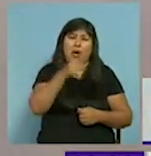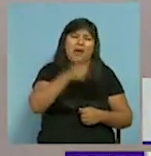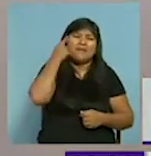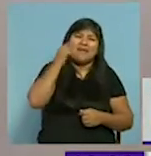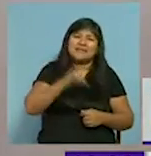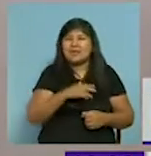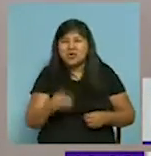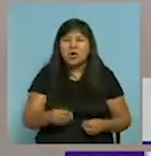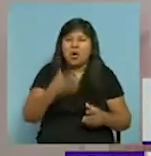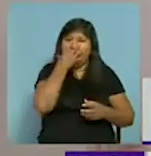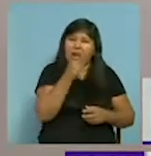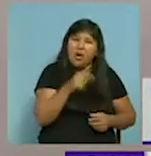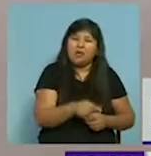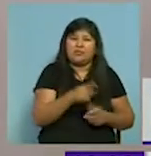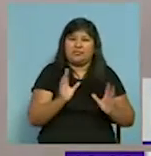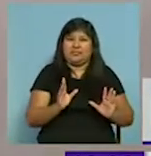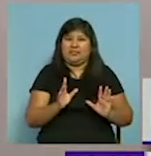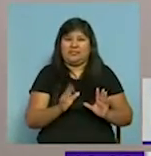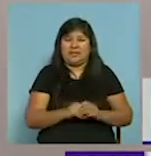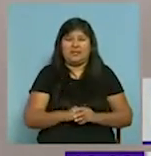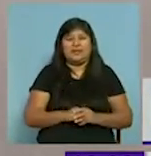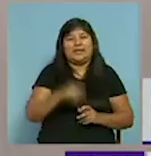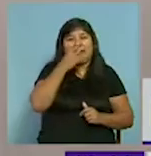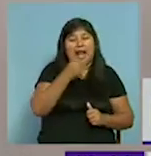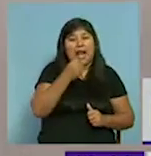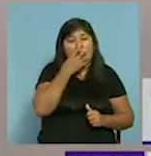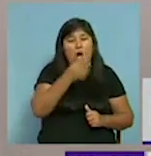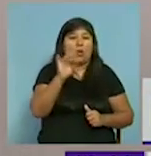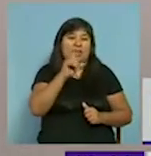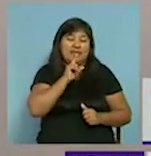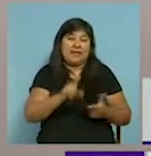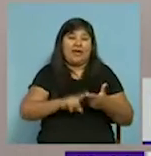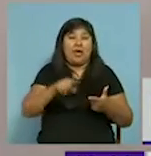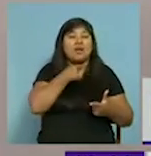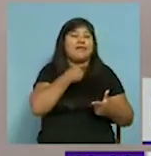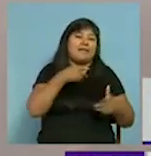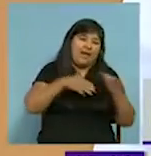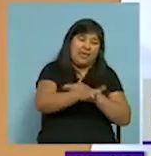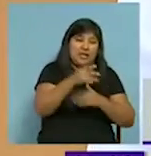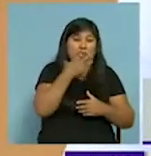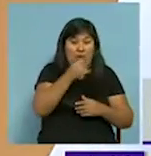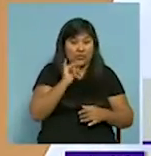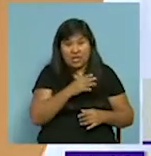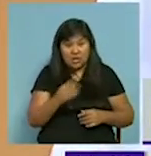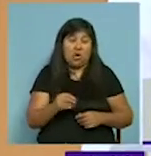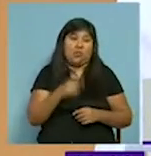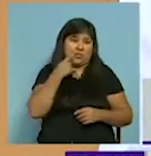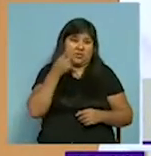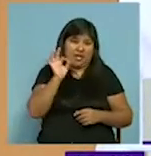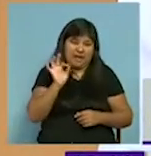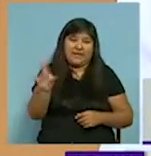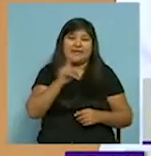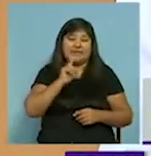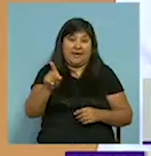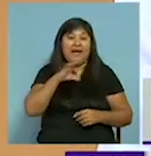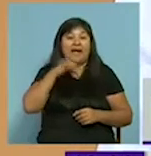decir ahora está trabajando jairo lo conozco amigos amigos pero digo en algún momento si es que la dirigencia se sienta comerse el papel y